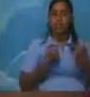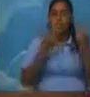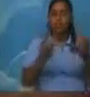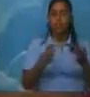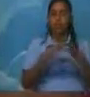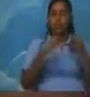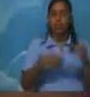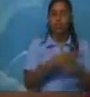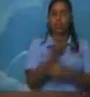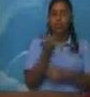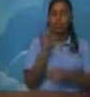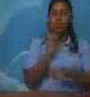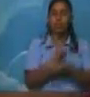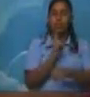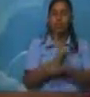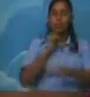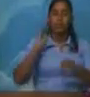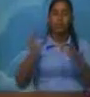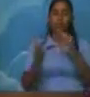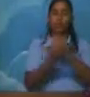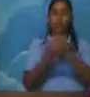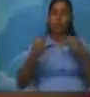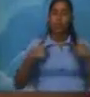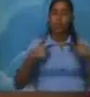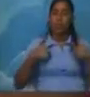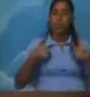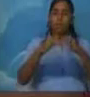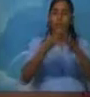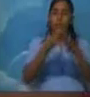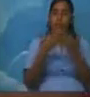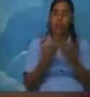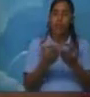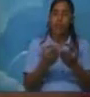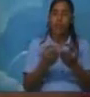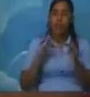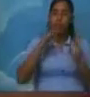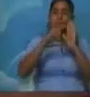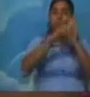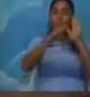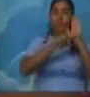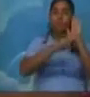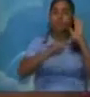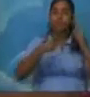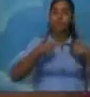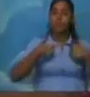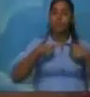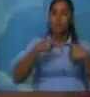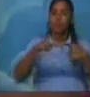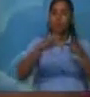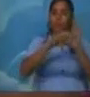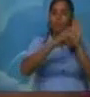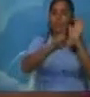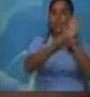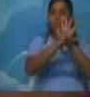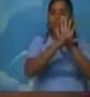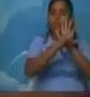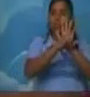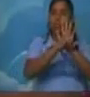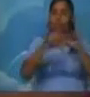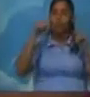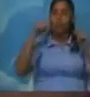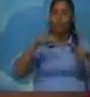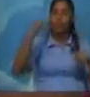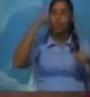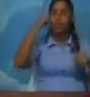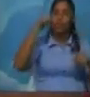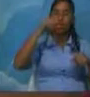ustedes solamente guarden mi palabra guarden mis mandamientos estatutos hoy